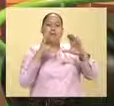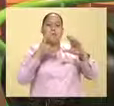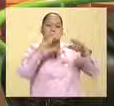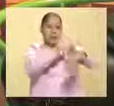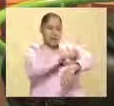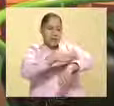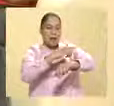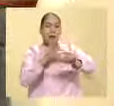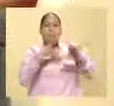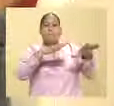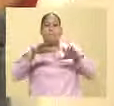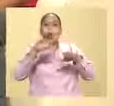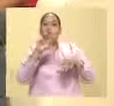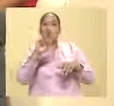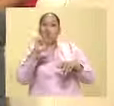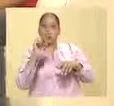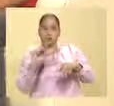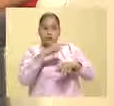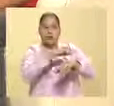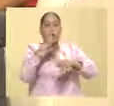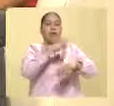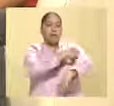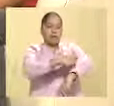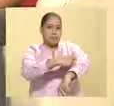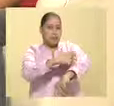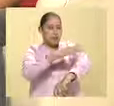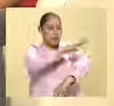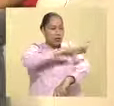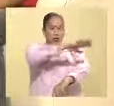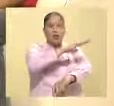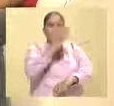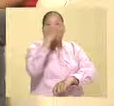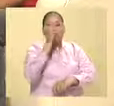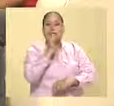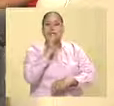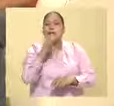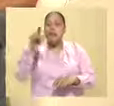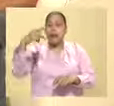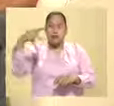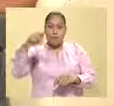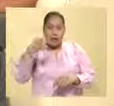es nuestra puedo presumir que conocemos mar que no conocíamos